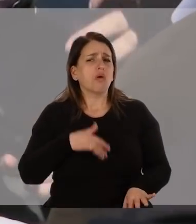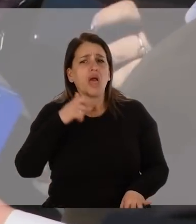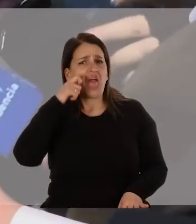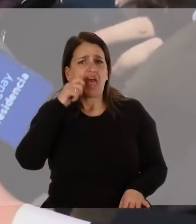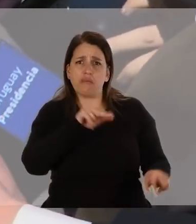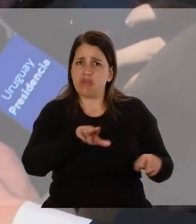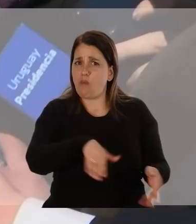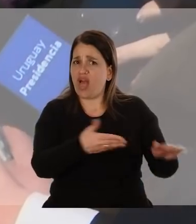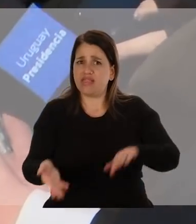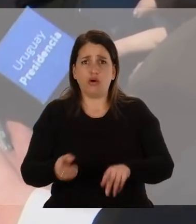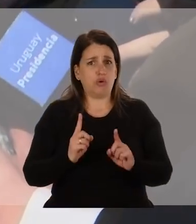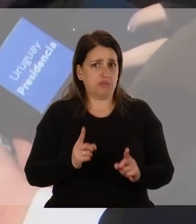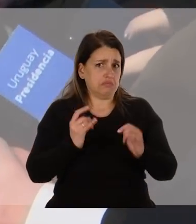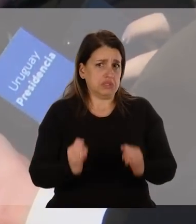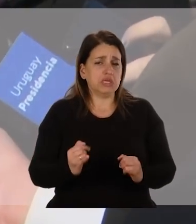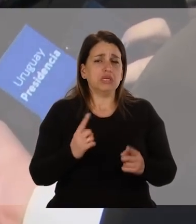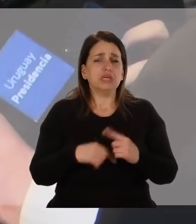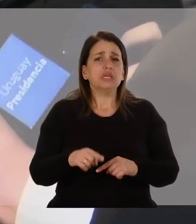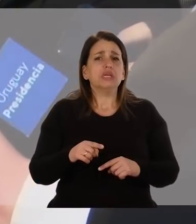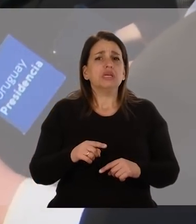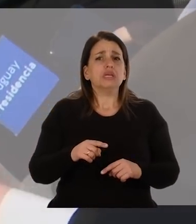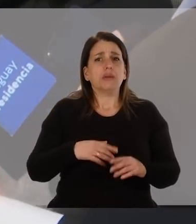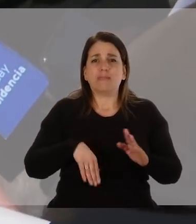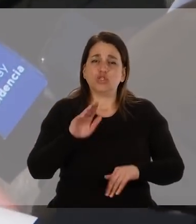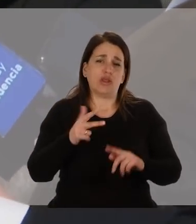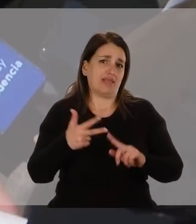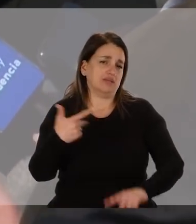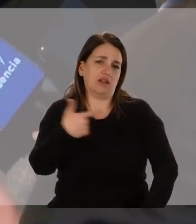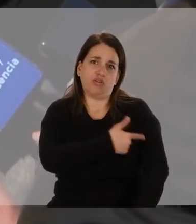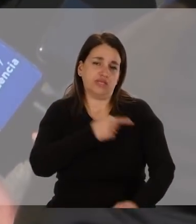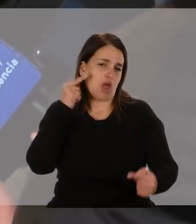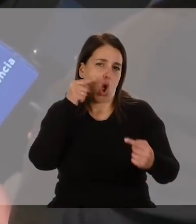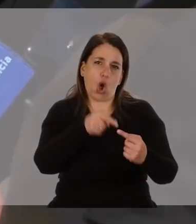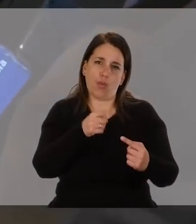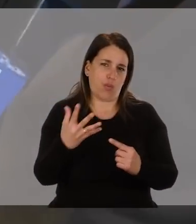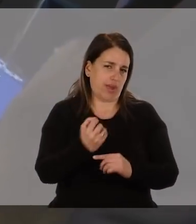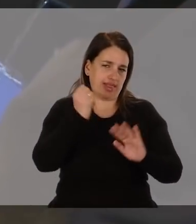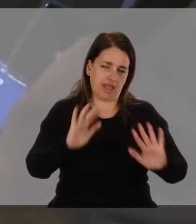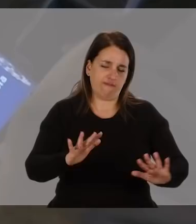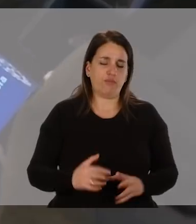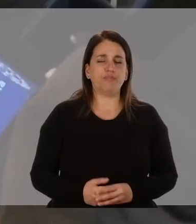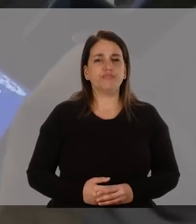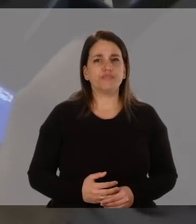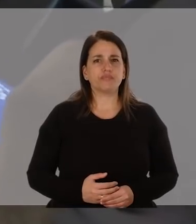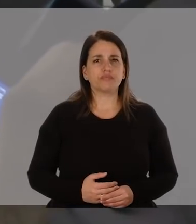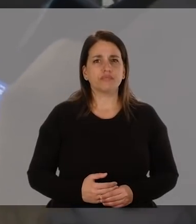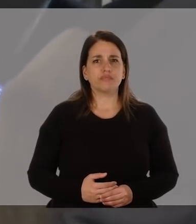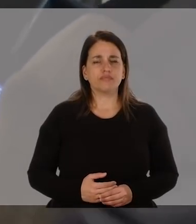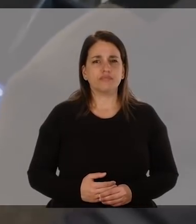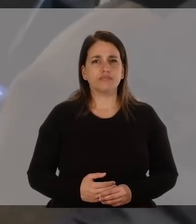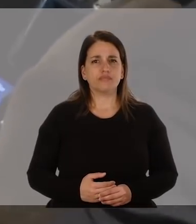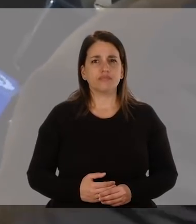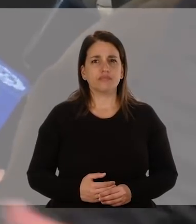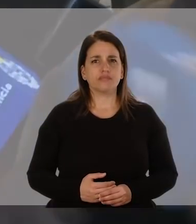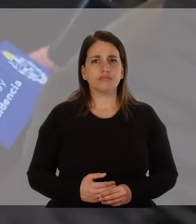La edad es la que están al día de hoy, y obviamente la mayor cantidad de tercera dosis. Ese es el objetivo. ¿Cuál es el próximo mujo que se fija? ¿De 12 para abajo?